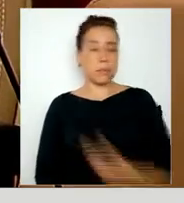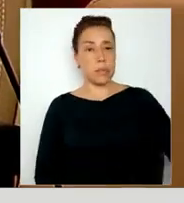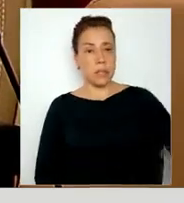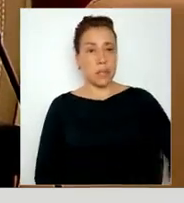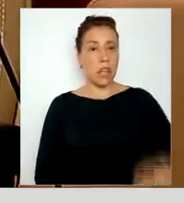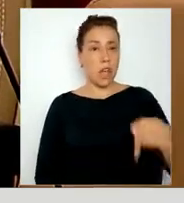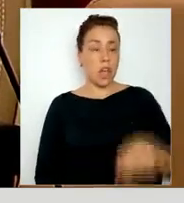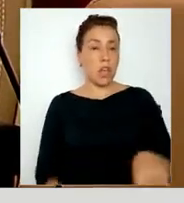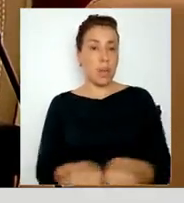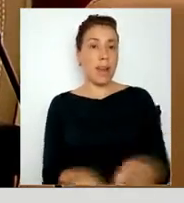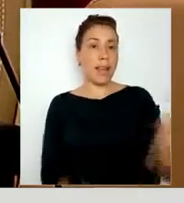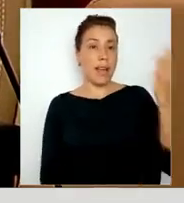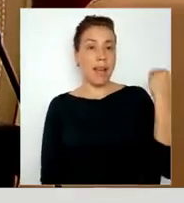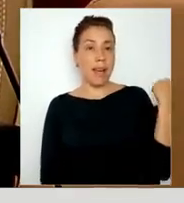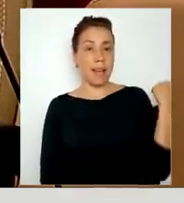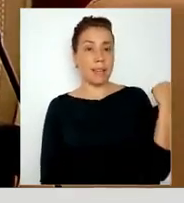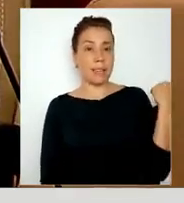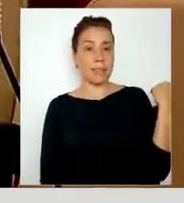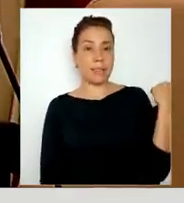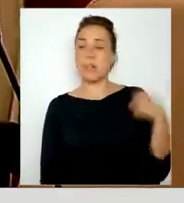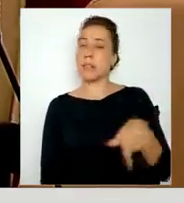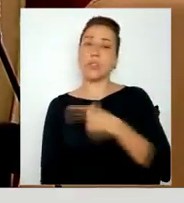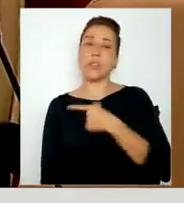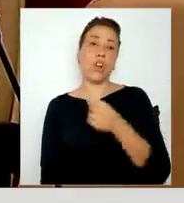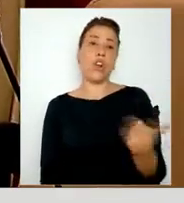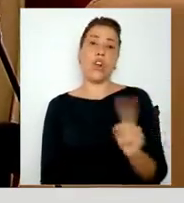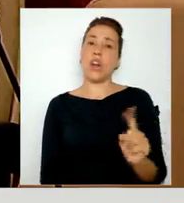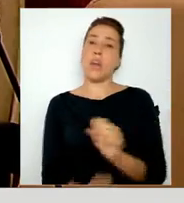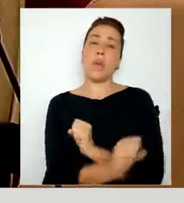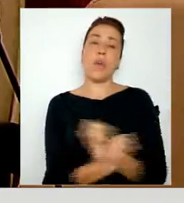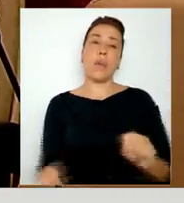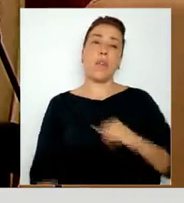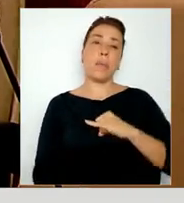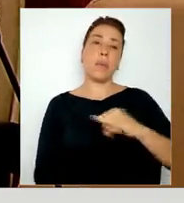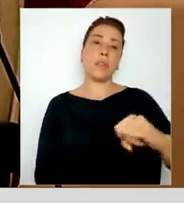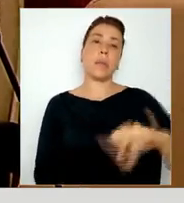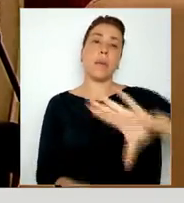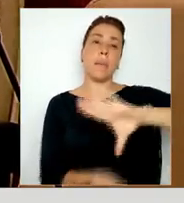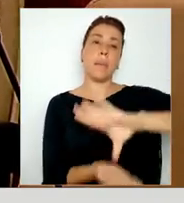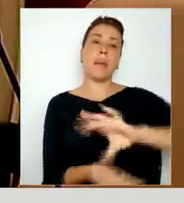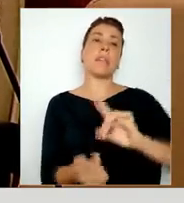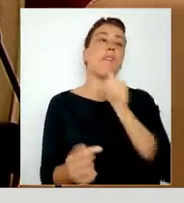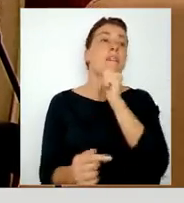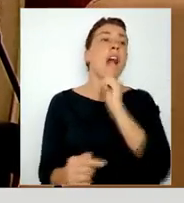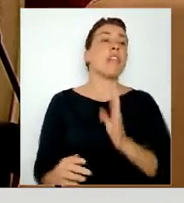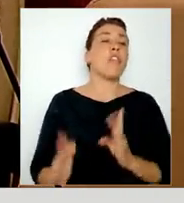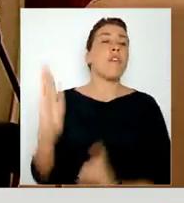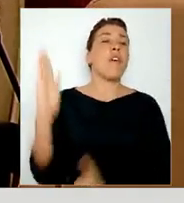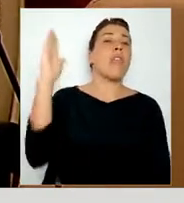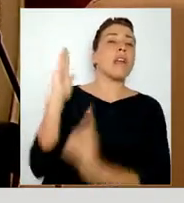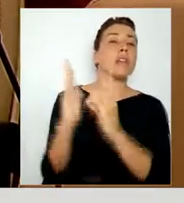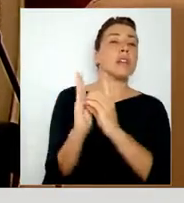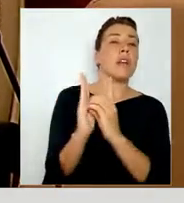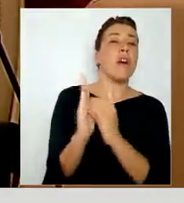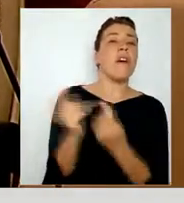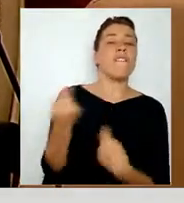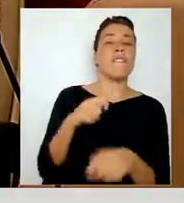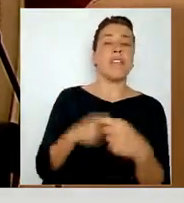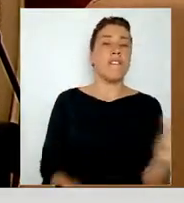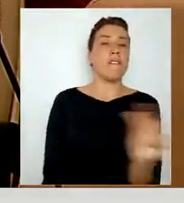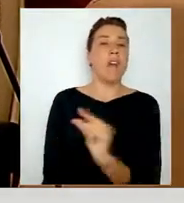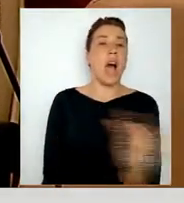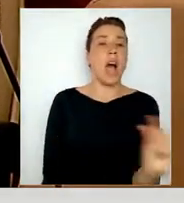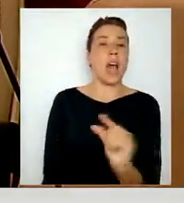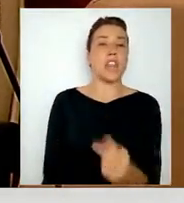no queremos ni podemos seguir siendo un país en vías de desarrollo que vende barato y que compra Caro